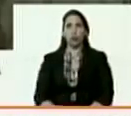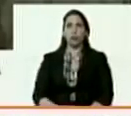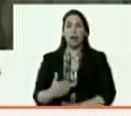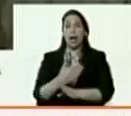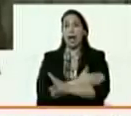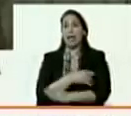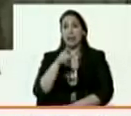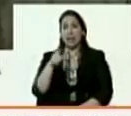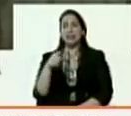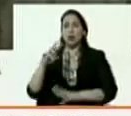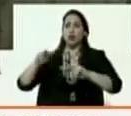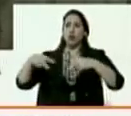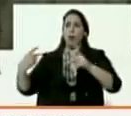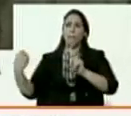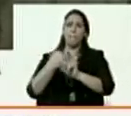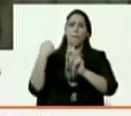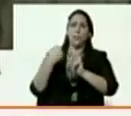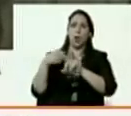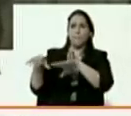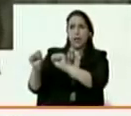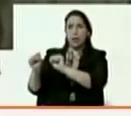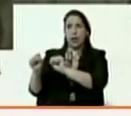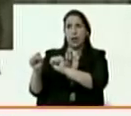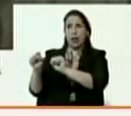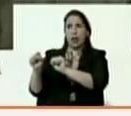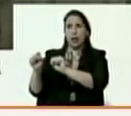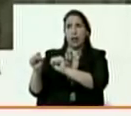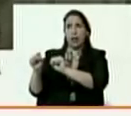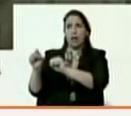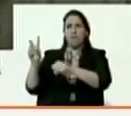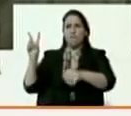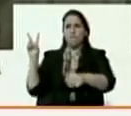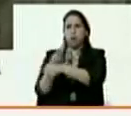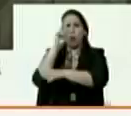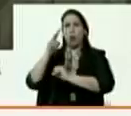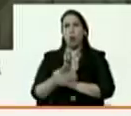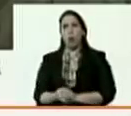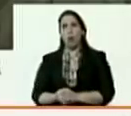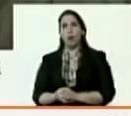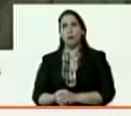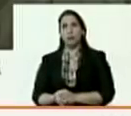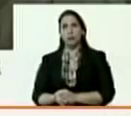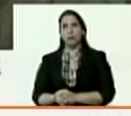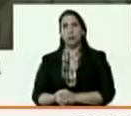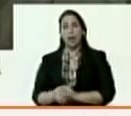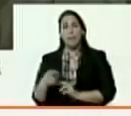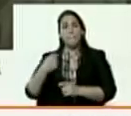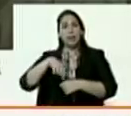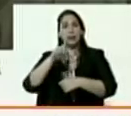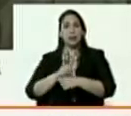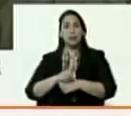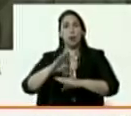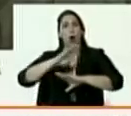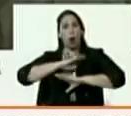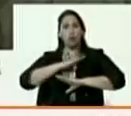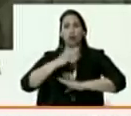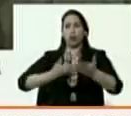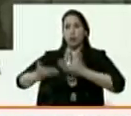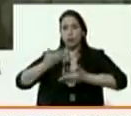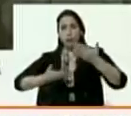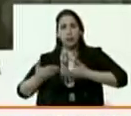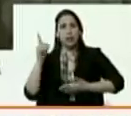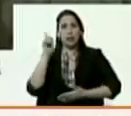nueva embestida imperial que viola con desfachatez el principio de autodeterminación y las